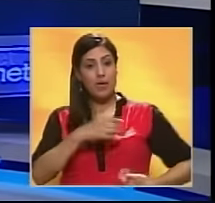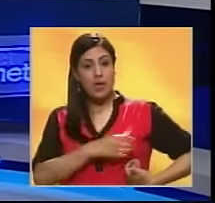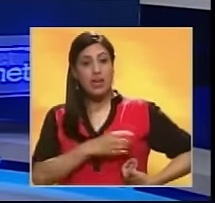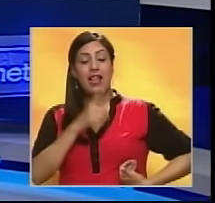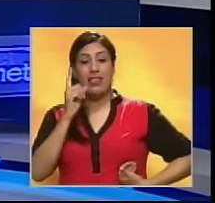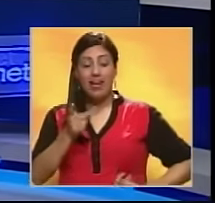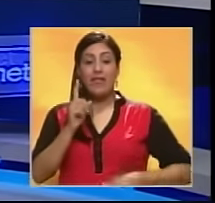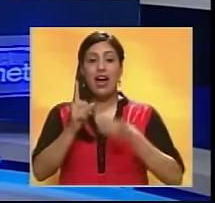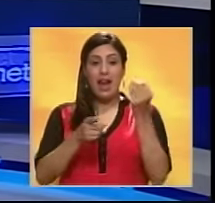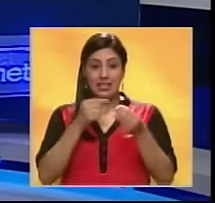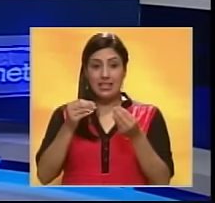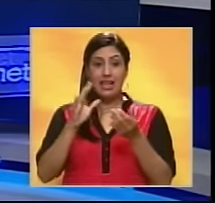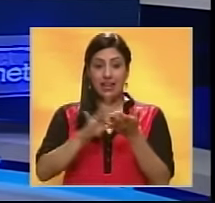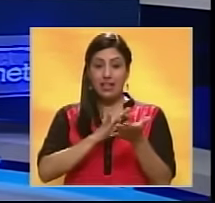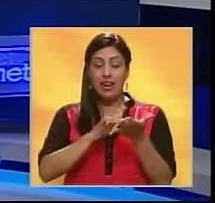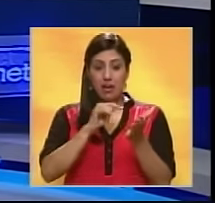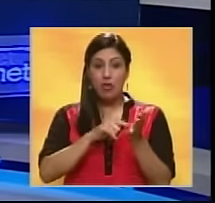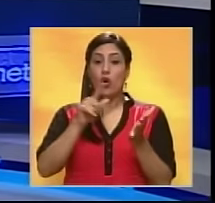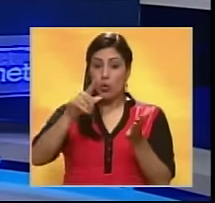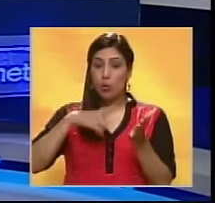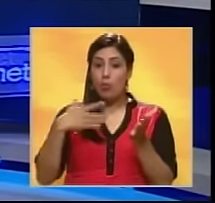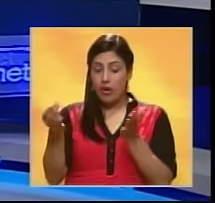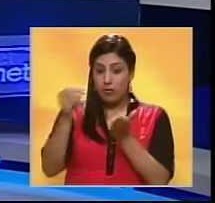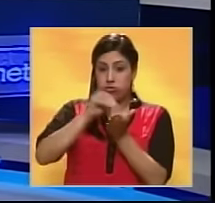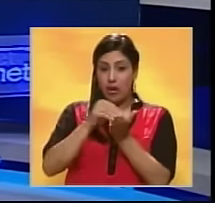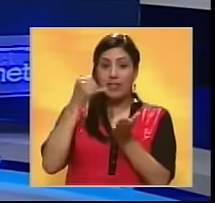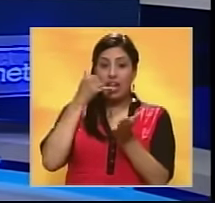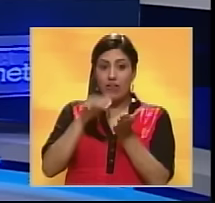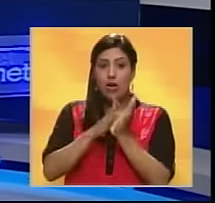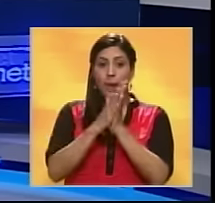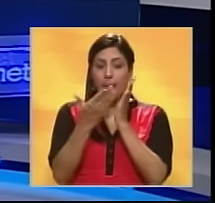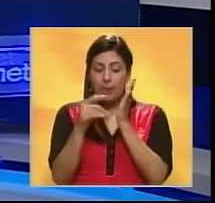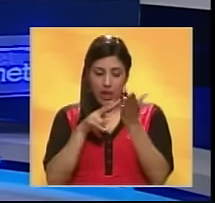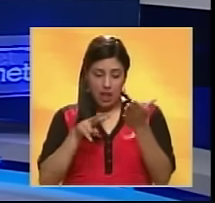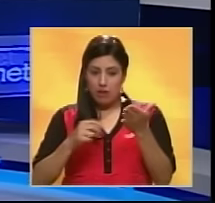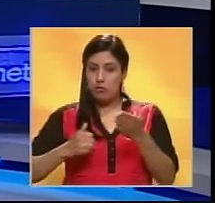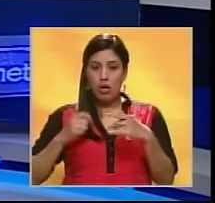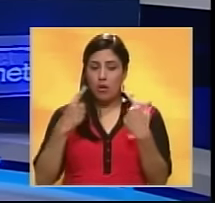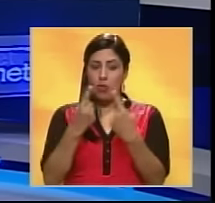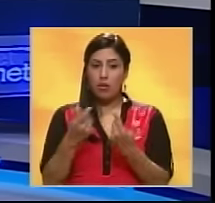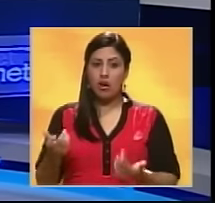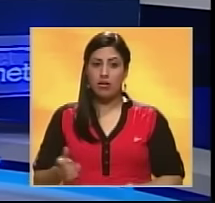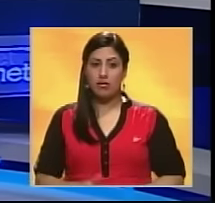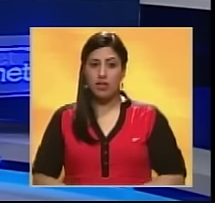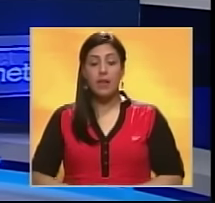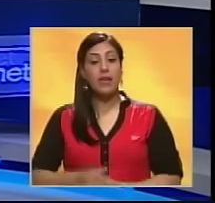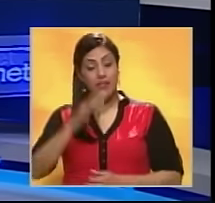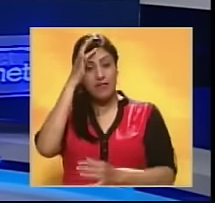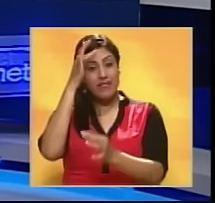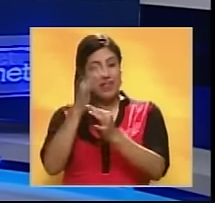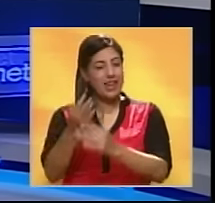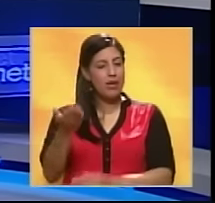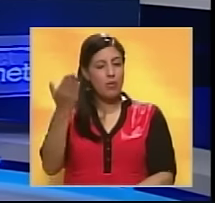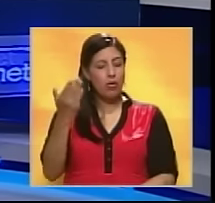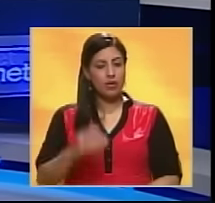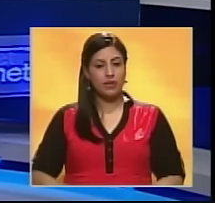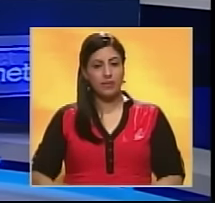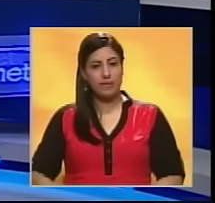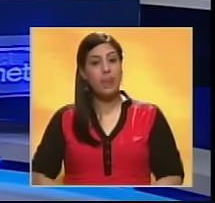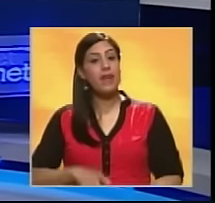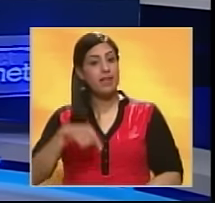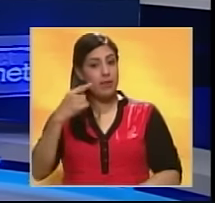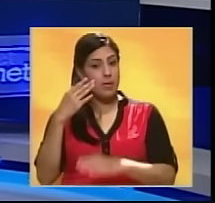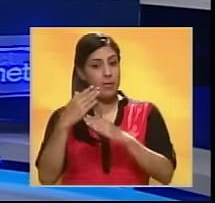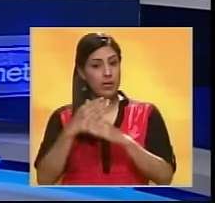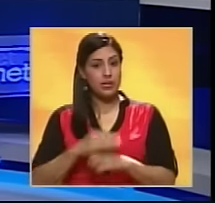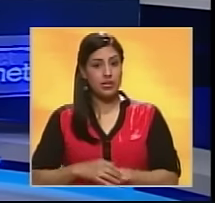que hay aplicaciones en las cuales tú también en tu teléfono puedes llevar la Biblia donde sea. Bueno, la fe es importante. Vamos entonces, una